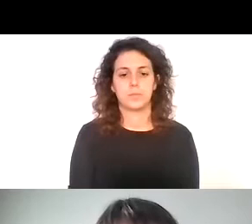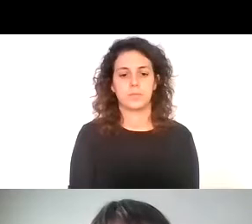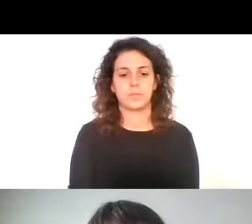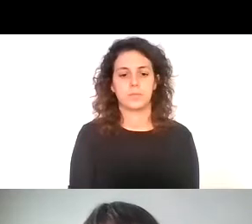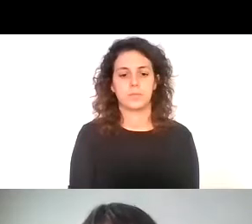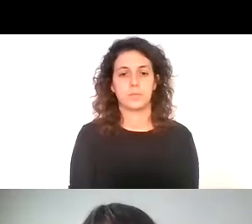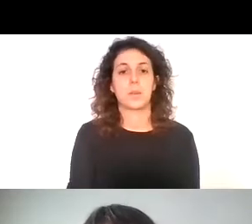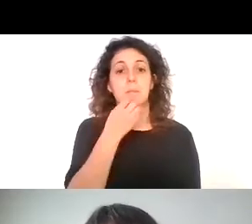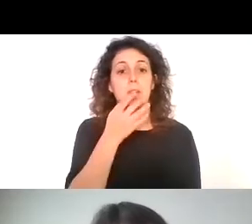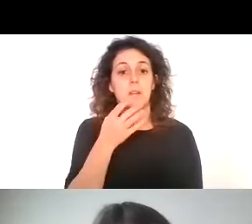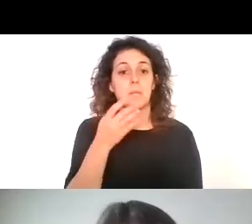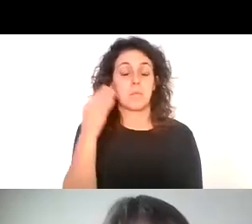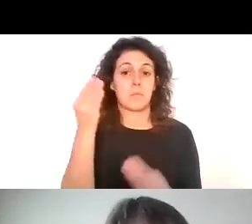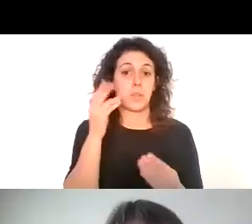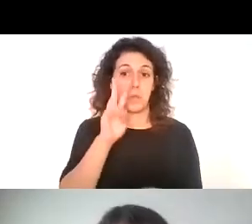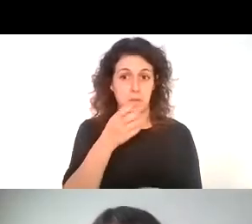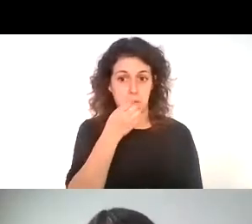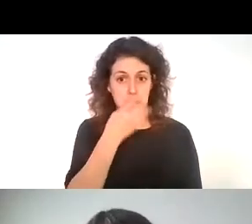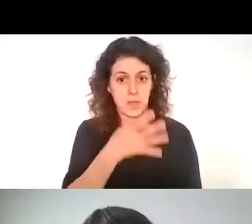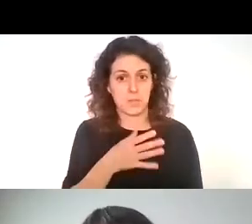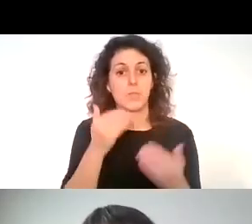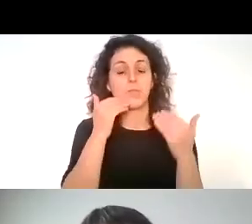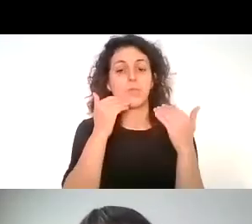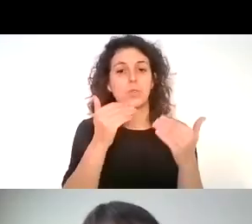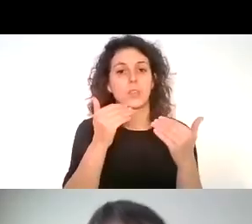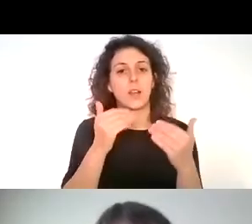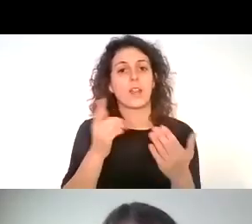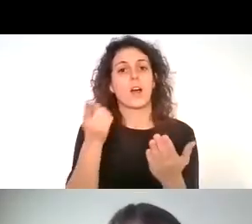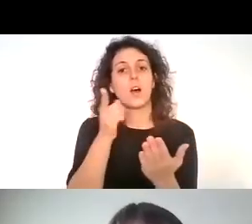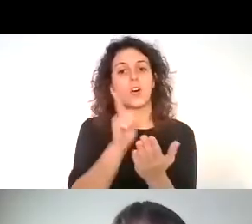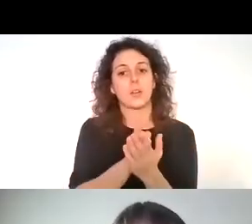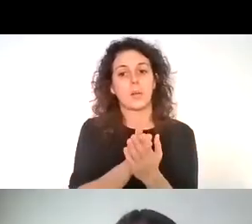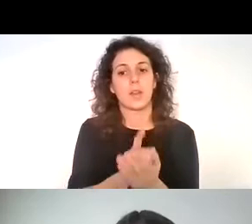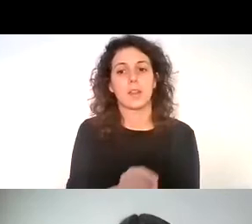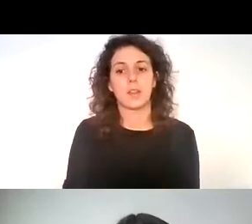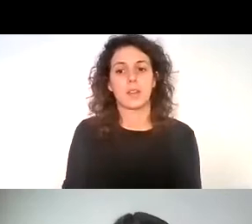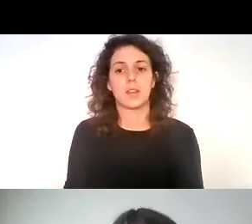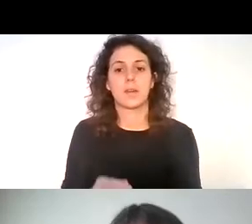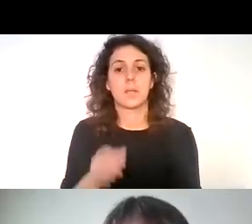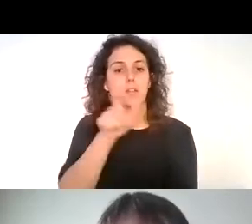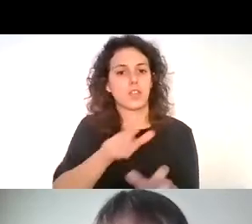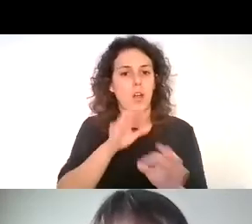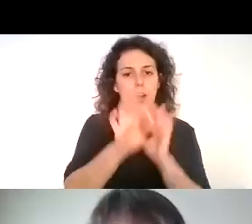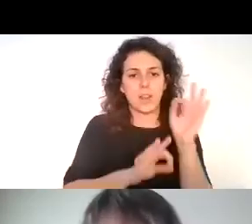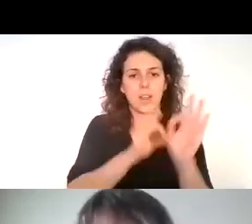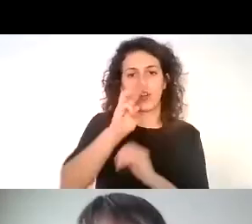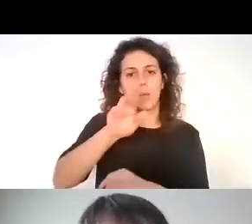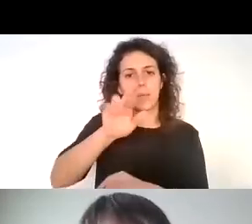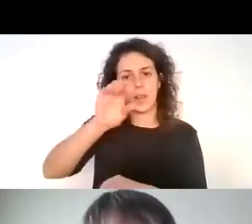Bien, me imagino que se ve bien. Muchas gracias de nuevo, Marco, a todos los organizadores, a CEDIF, a